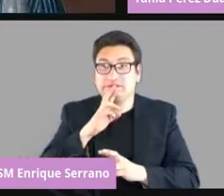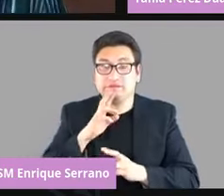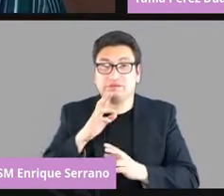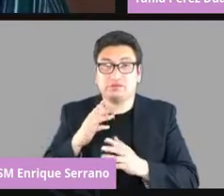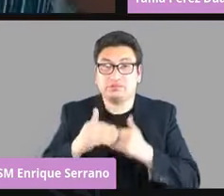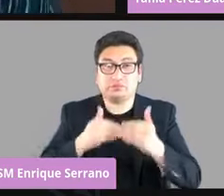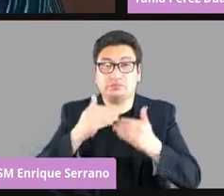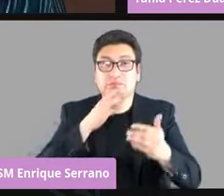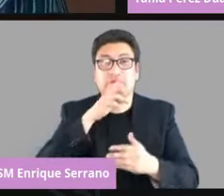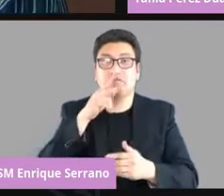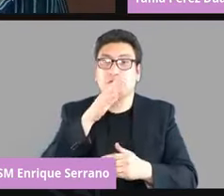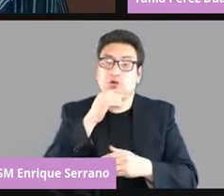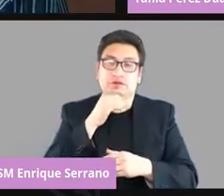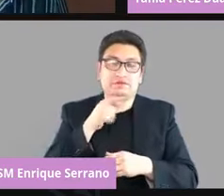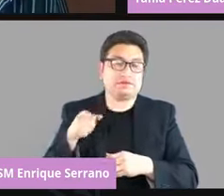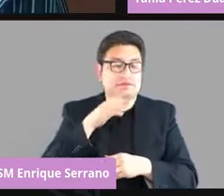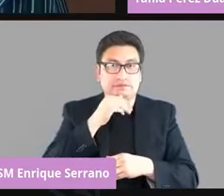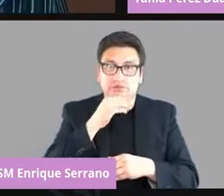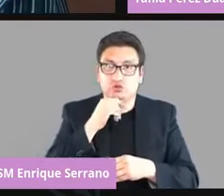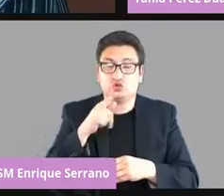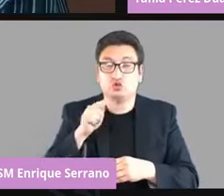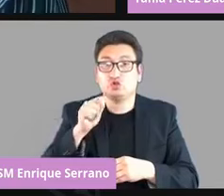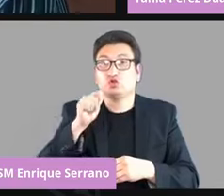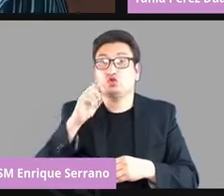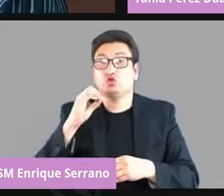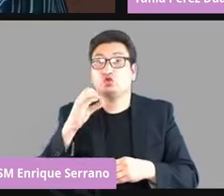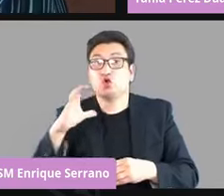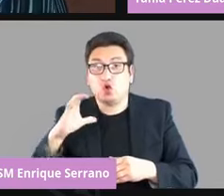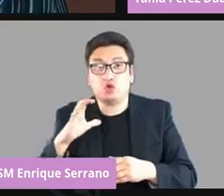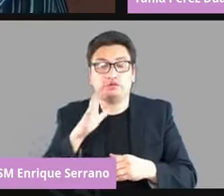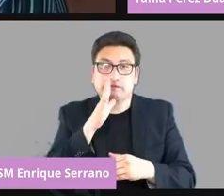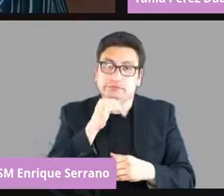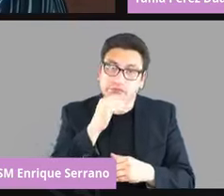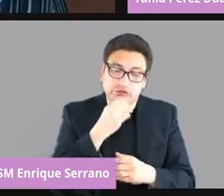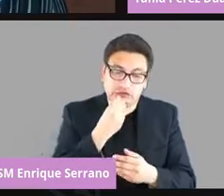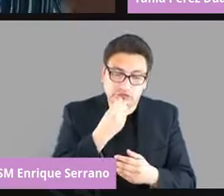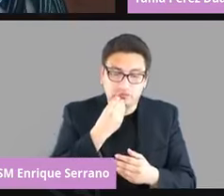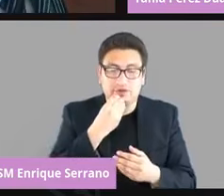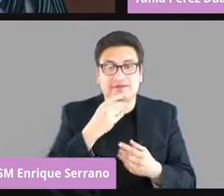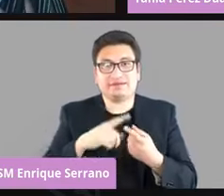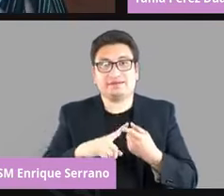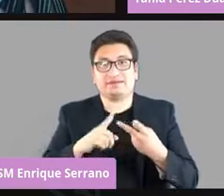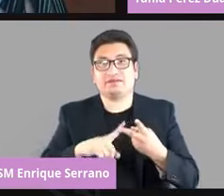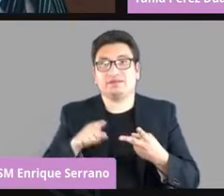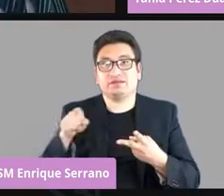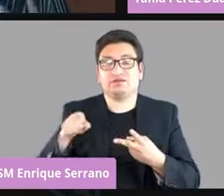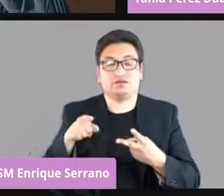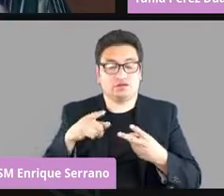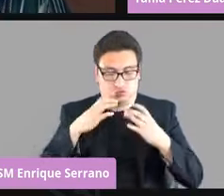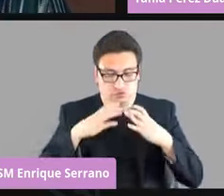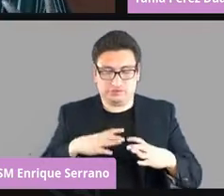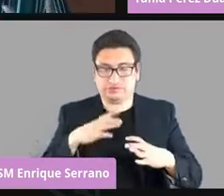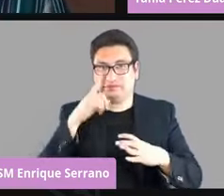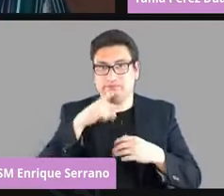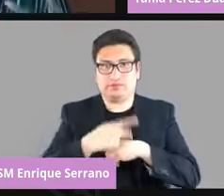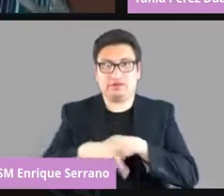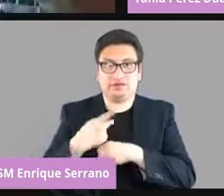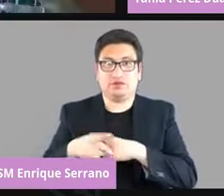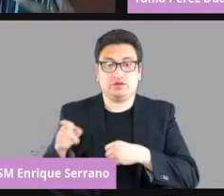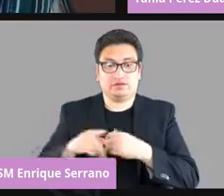tiene incapacitado a tal grado que su TOC le está impidiendo comer y está poniendo en peligro su integridad física. Lo evita por